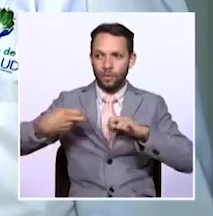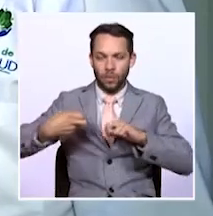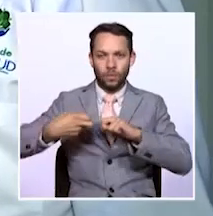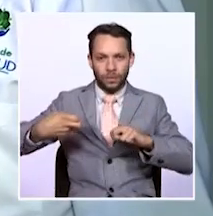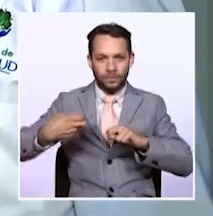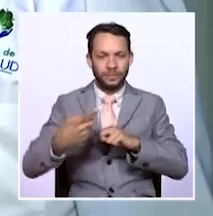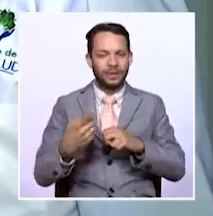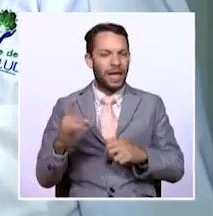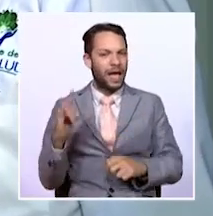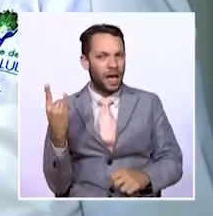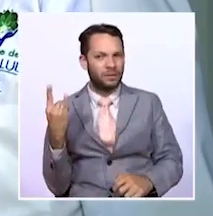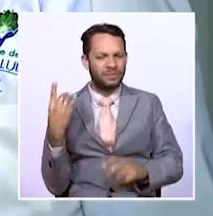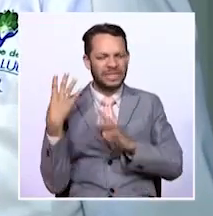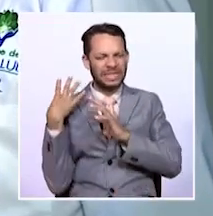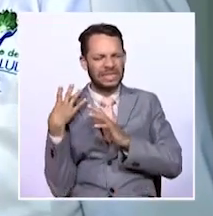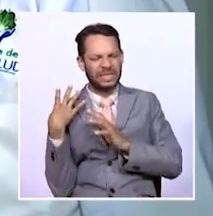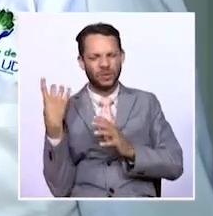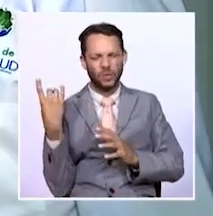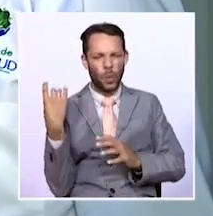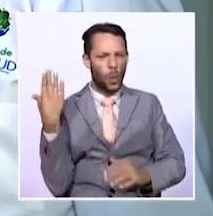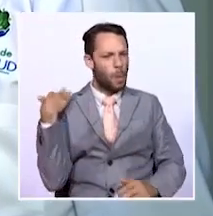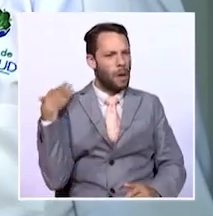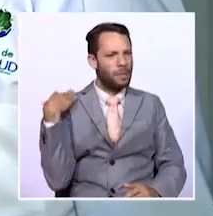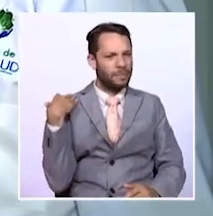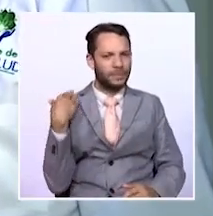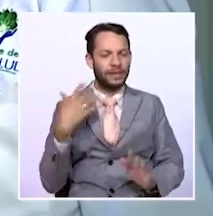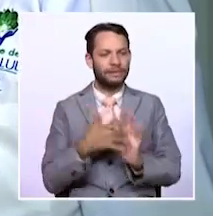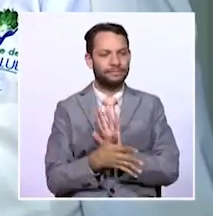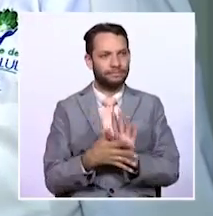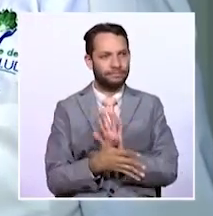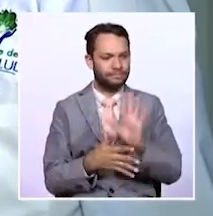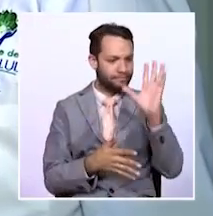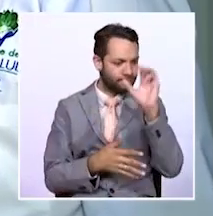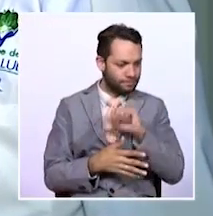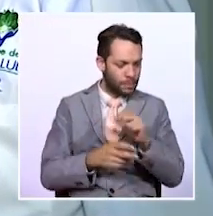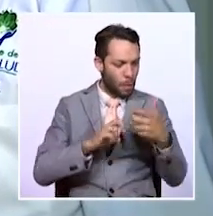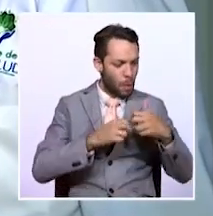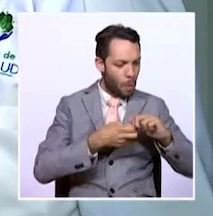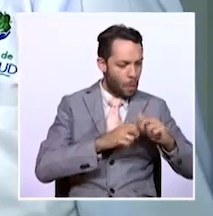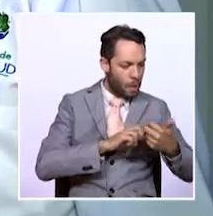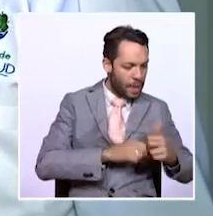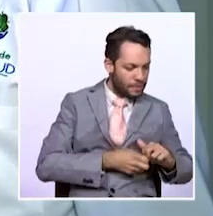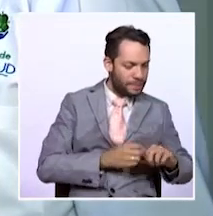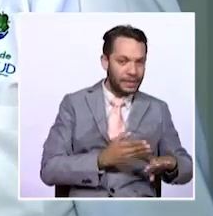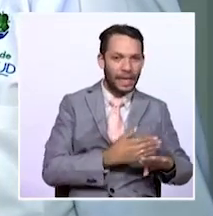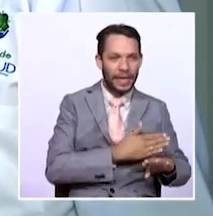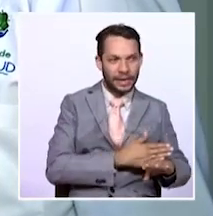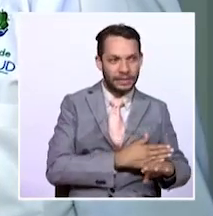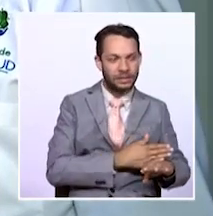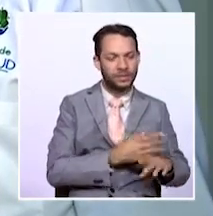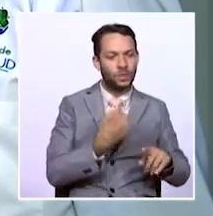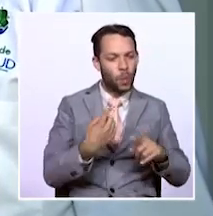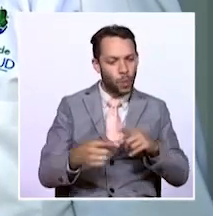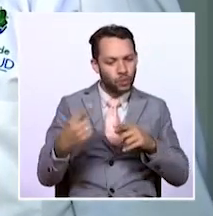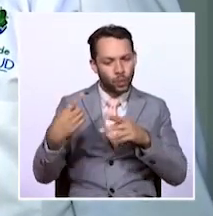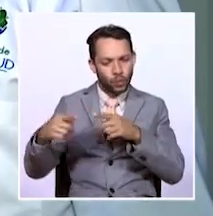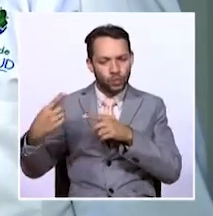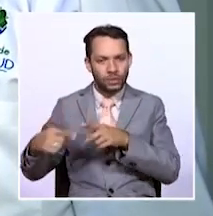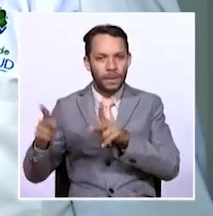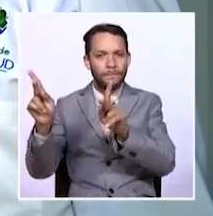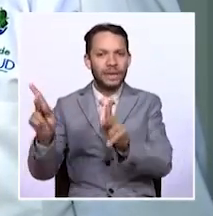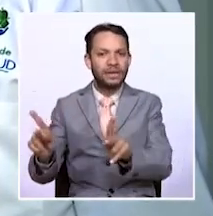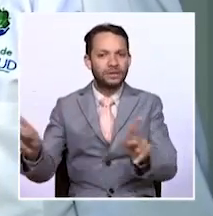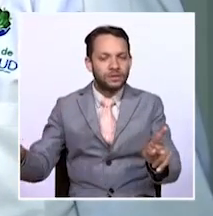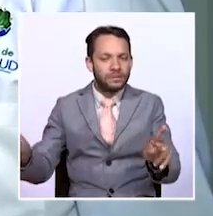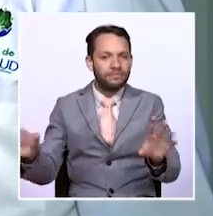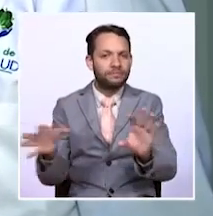esa lumbalgia o de ese dolor, nos damos cuenta que está mal diagnosticado. Muchas veces hacer la prueba de percusión con innumerables pacientes, hemos